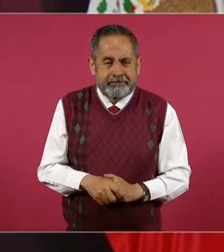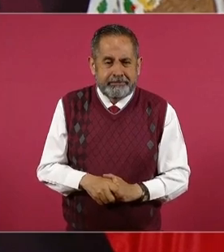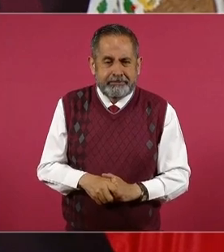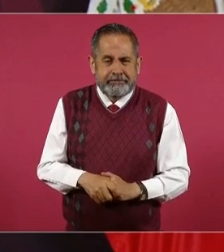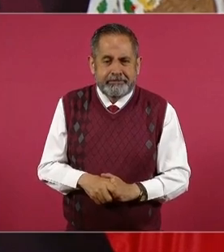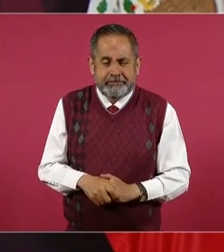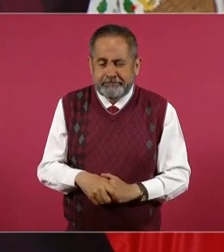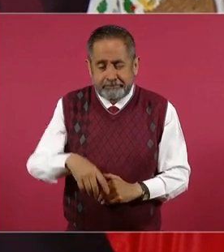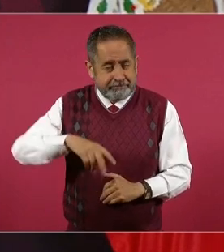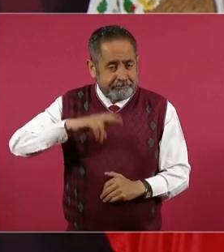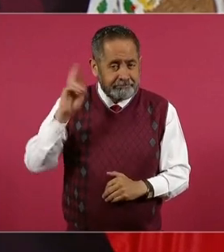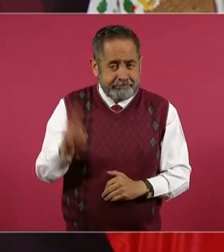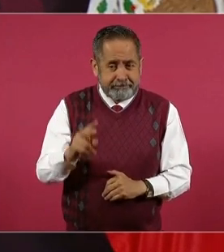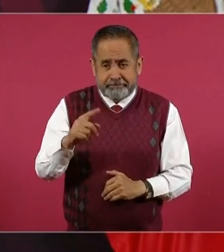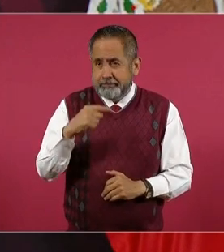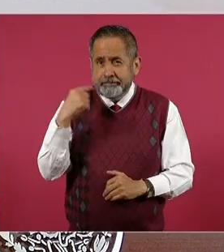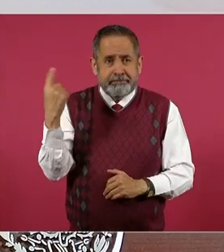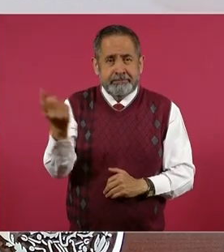lo cierto